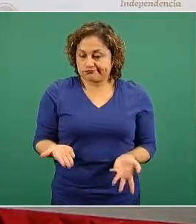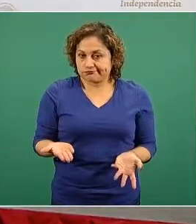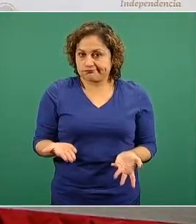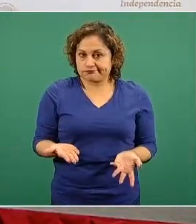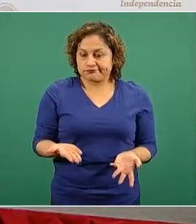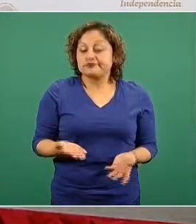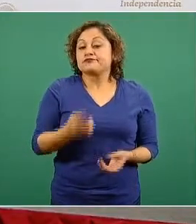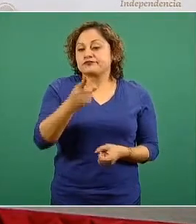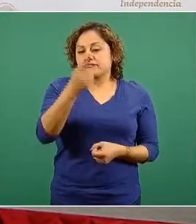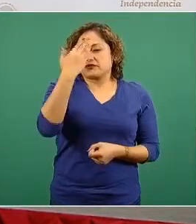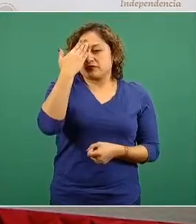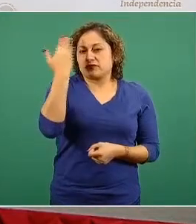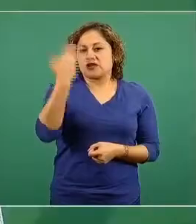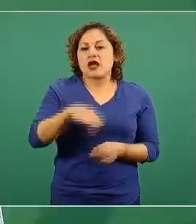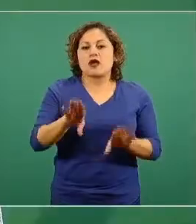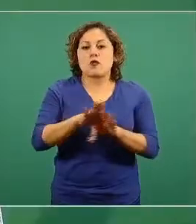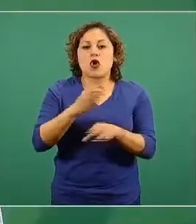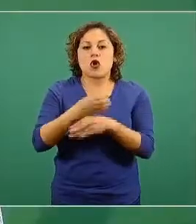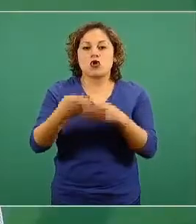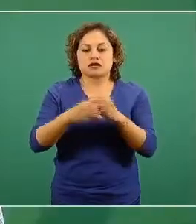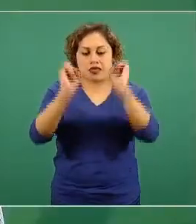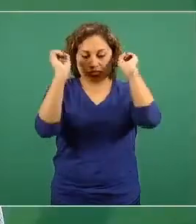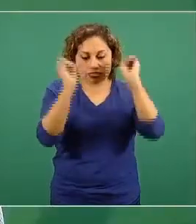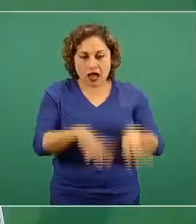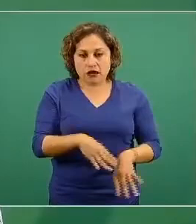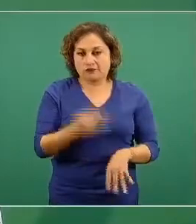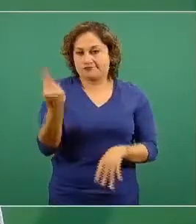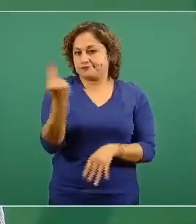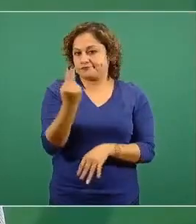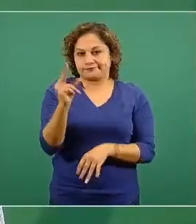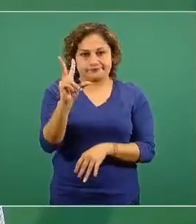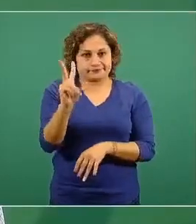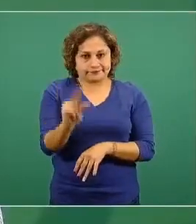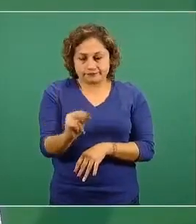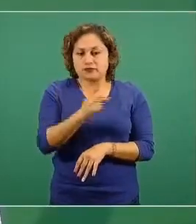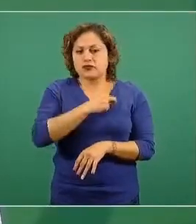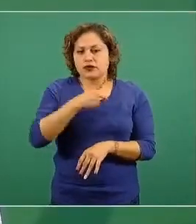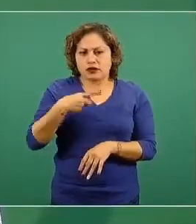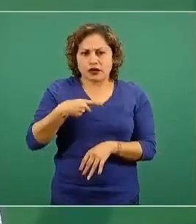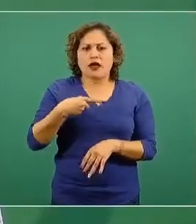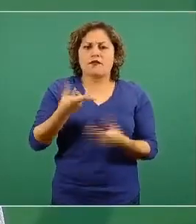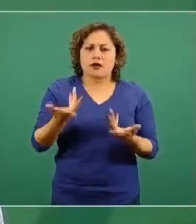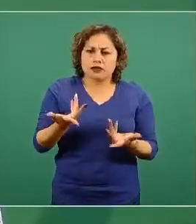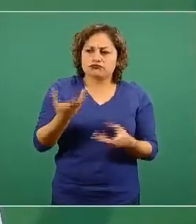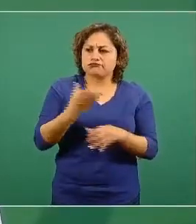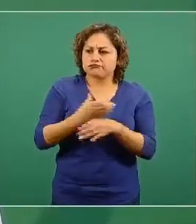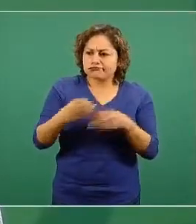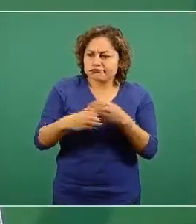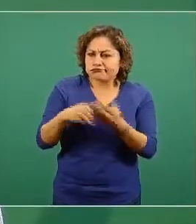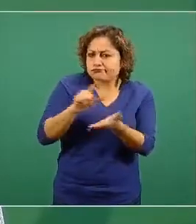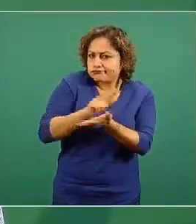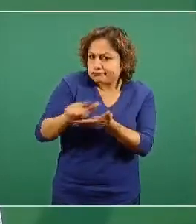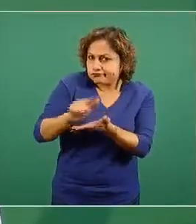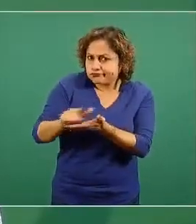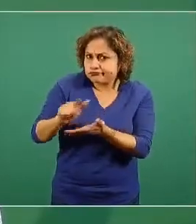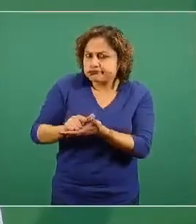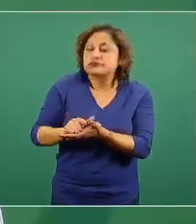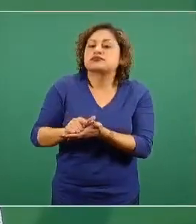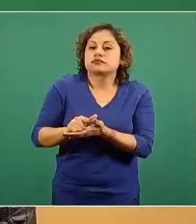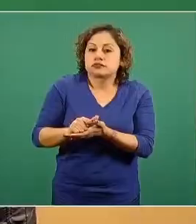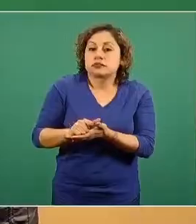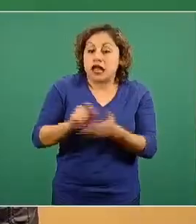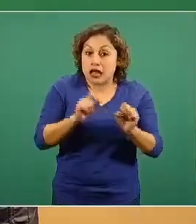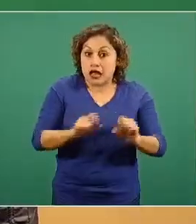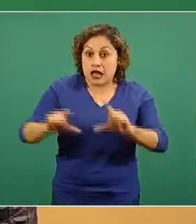necesario deshacerse completamente de las cosas, basta con llevar un aseo adecuado. Hay lineamientos públicos, están